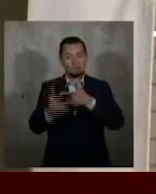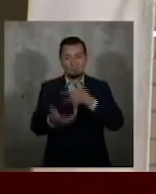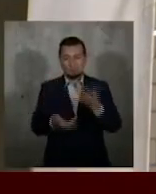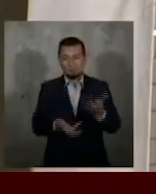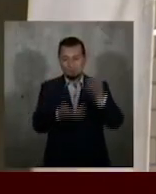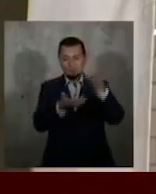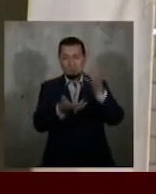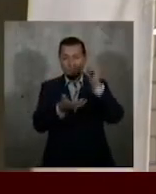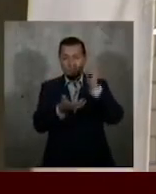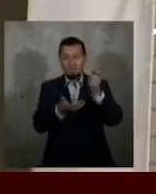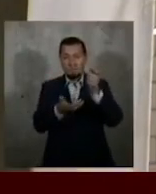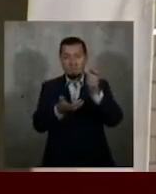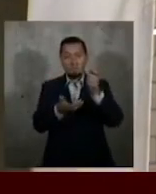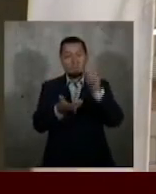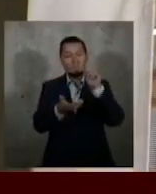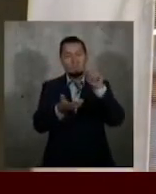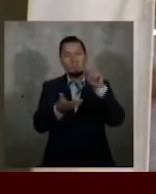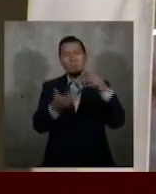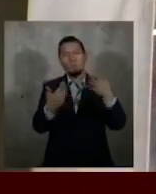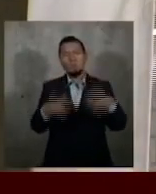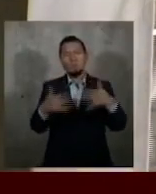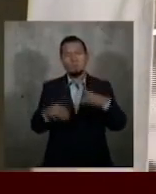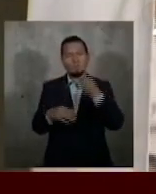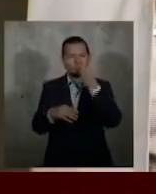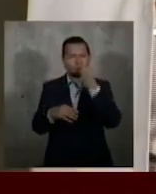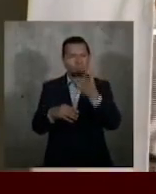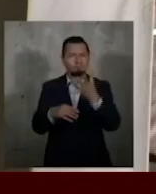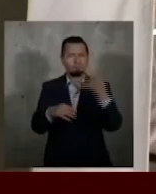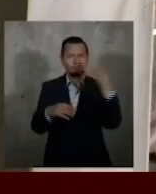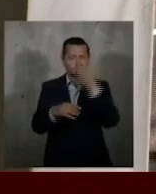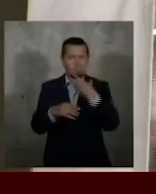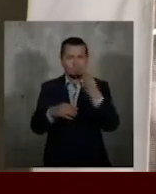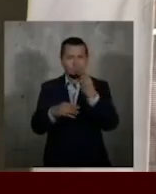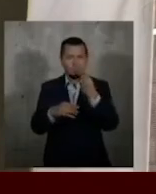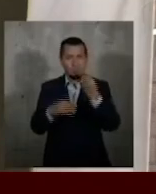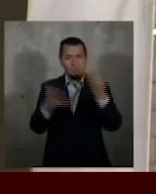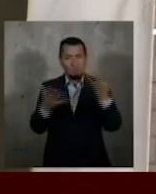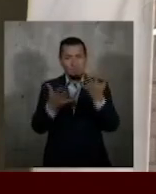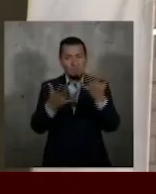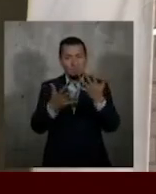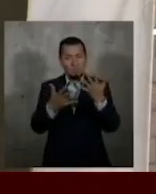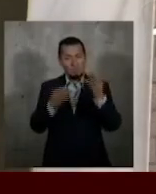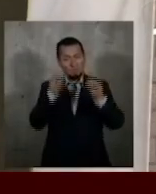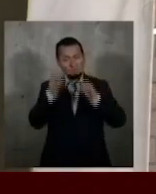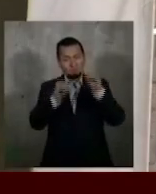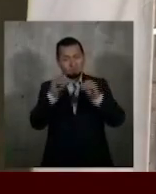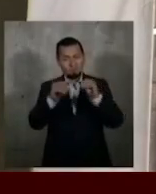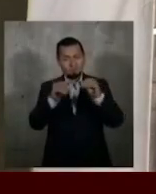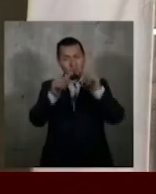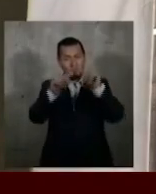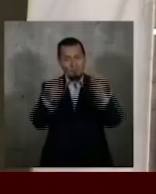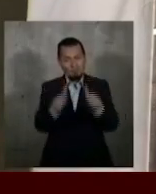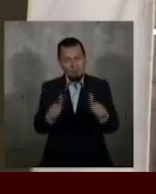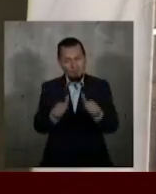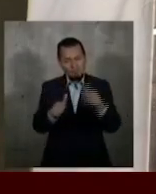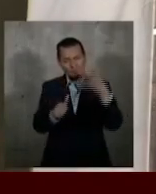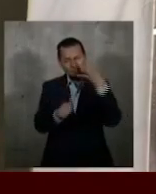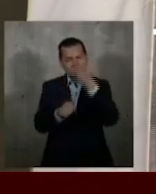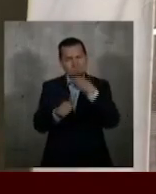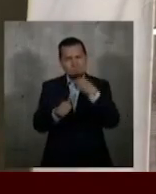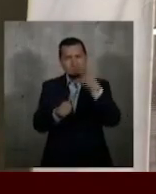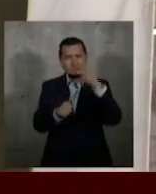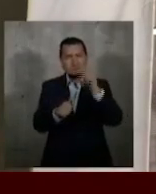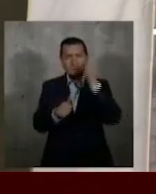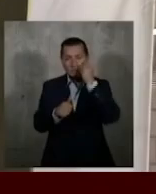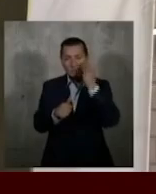Hemos logrado primero incrementar nuestra plantilla docente. Teníamos 13 al inicio y ahora ya